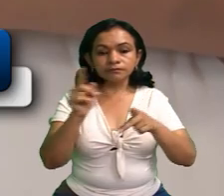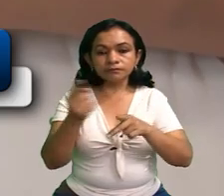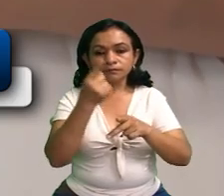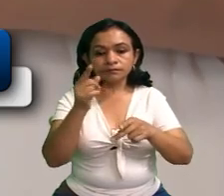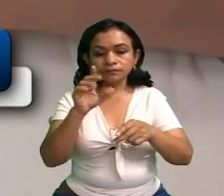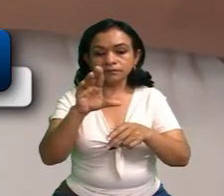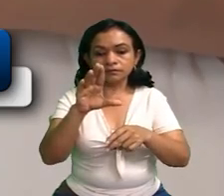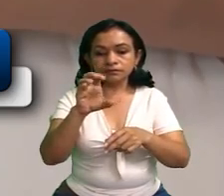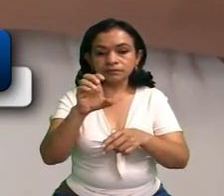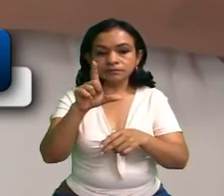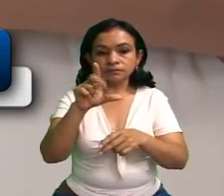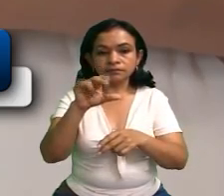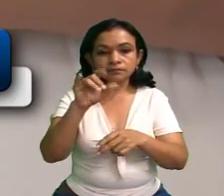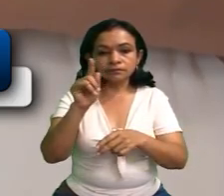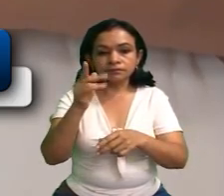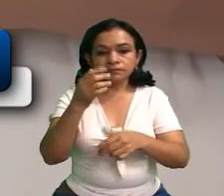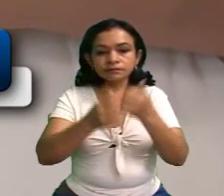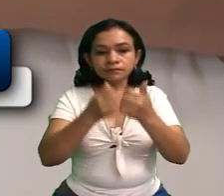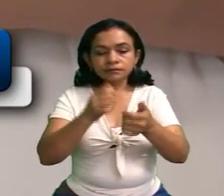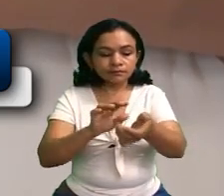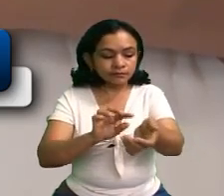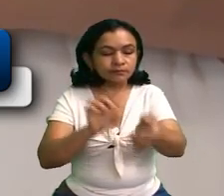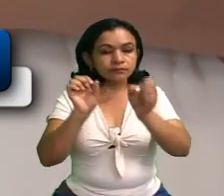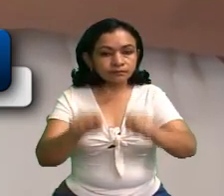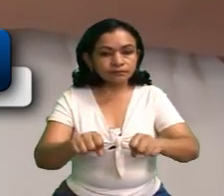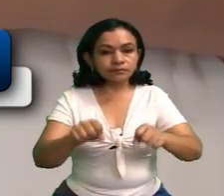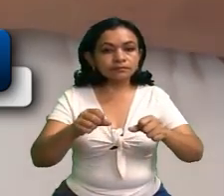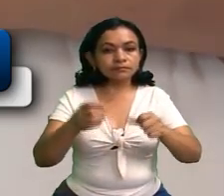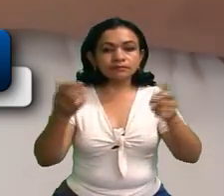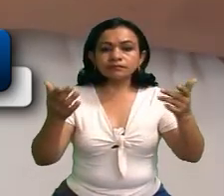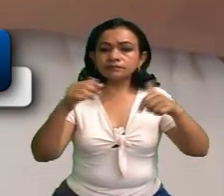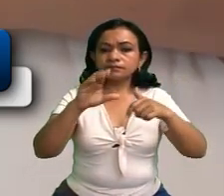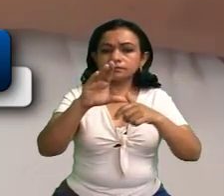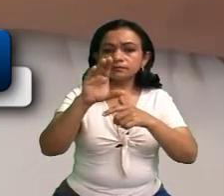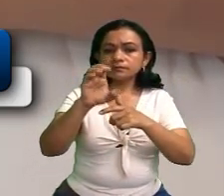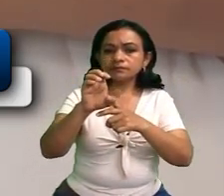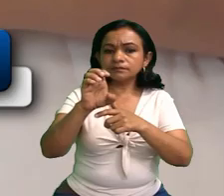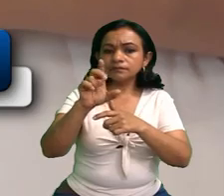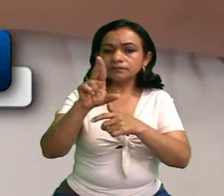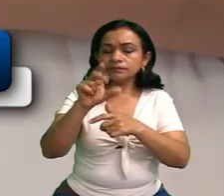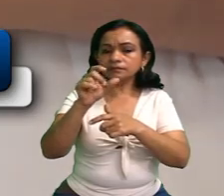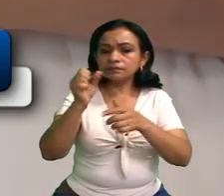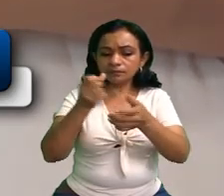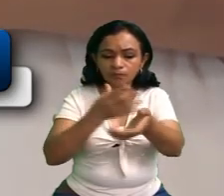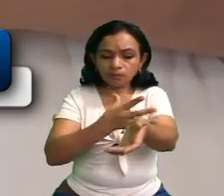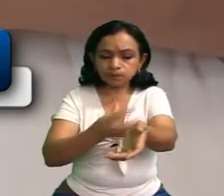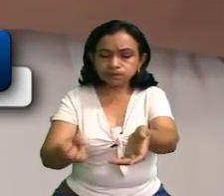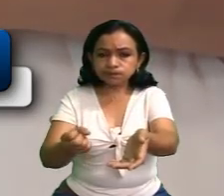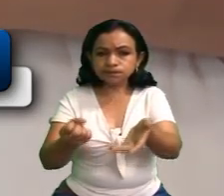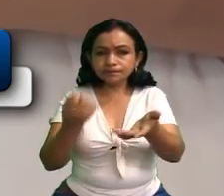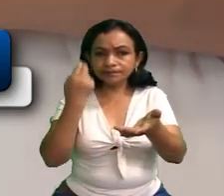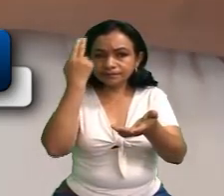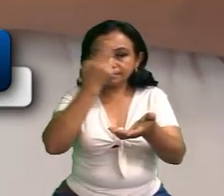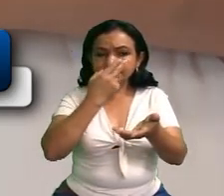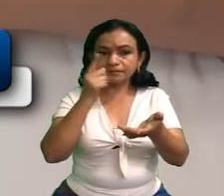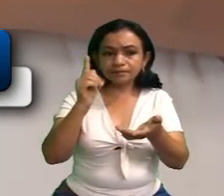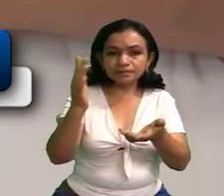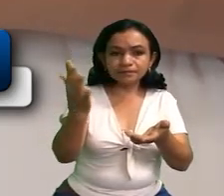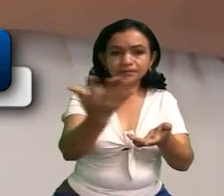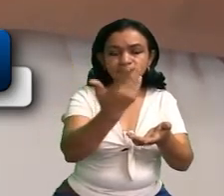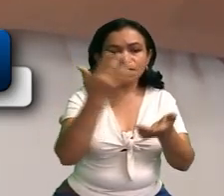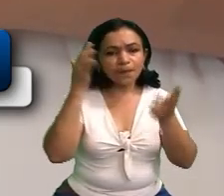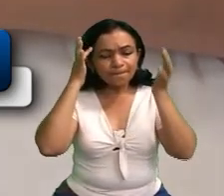y no tener problemas de varices. Ahora, ¿las celulitis se pueden eliminar, doctora? Esta es una pregunta, okay. Yo creo que todo el mundo se